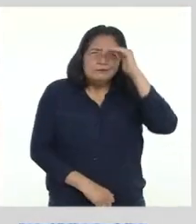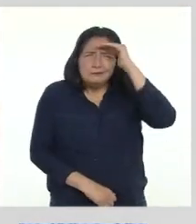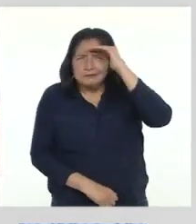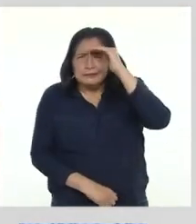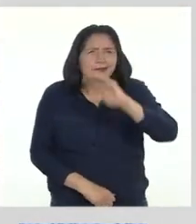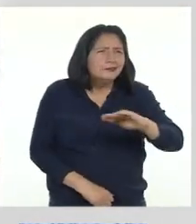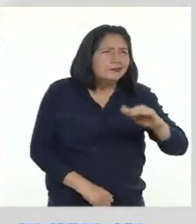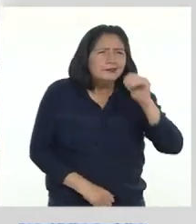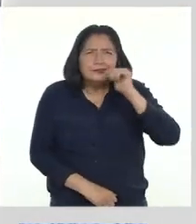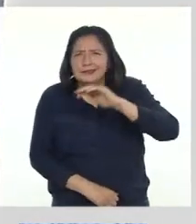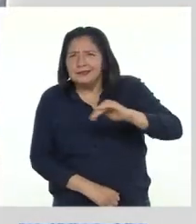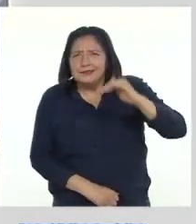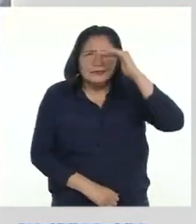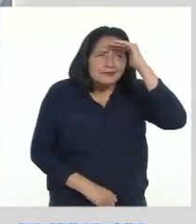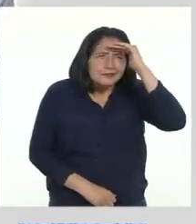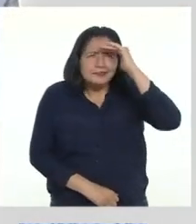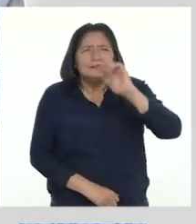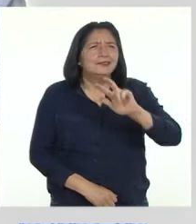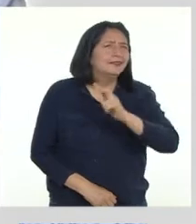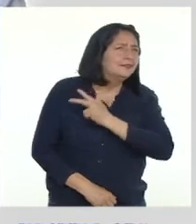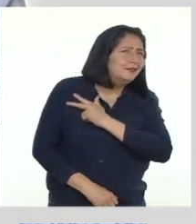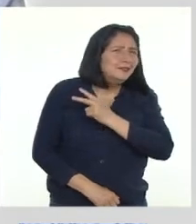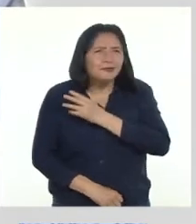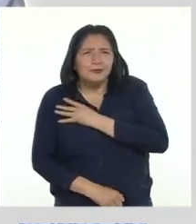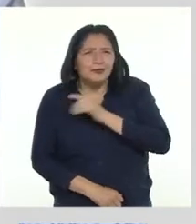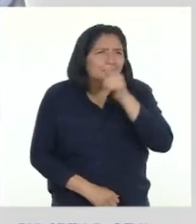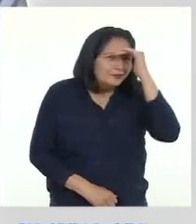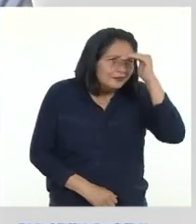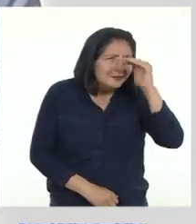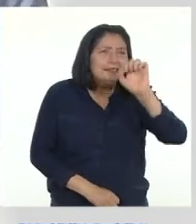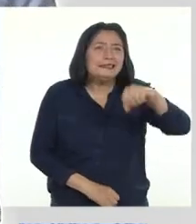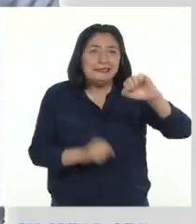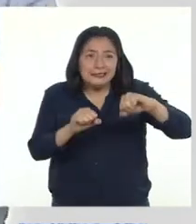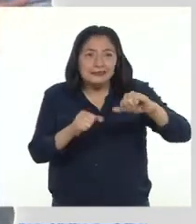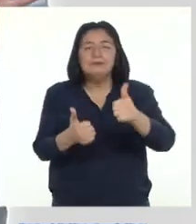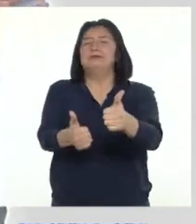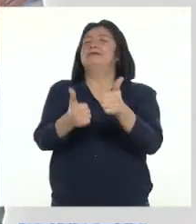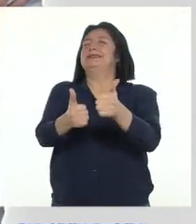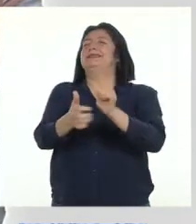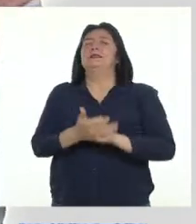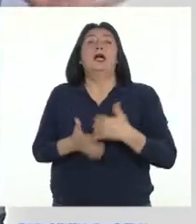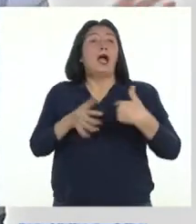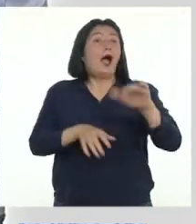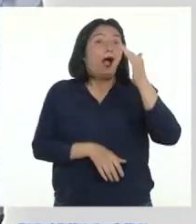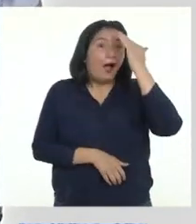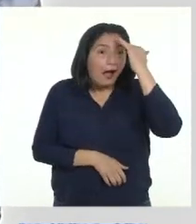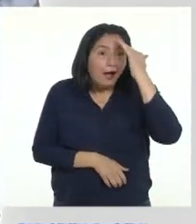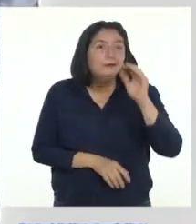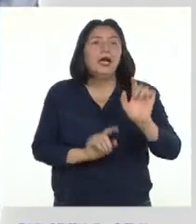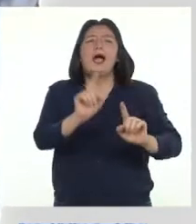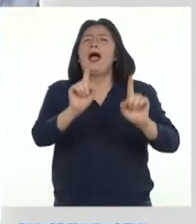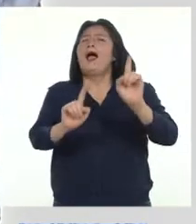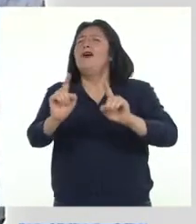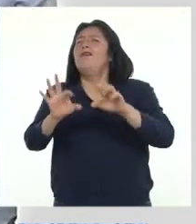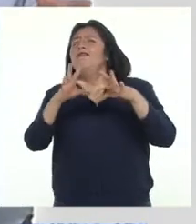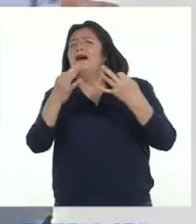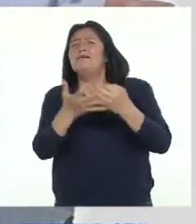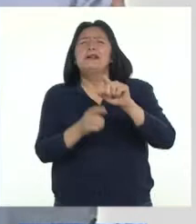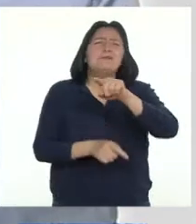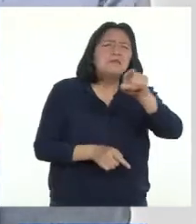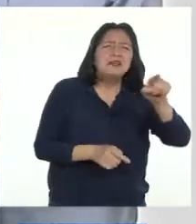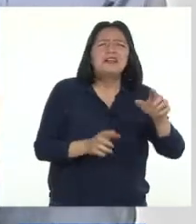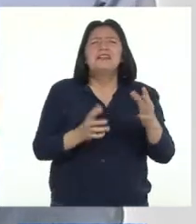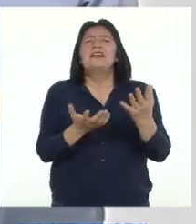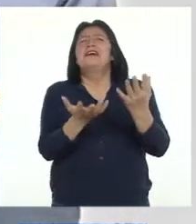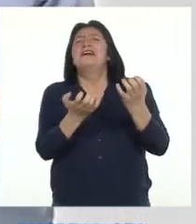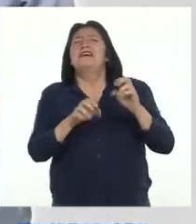ahí, chicas y chicos de tercer y cuarto grado? ¡Sí! ¡Muy bien! Y ya saben, si tienen por ahí algún familiar que